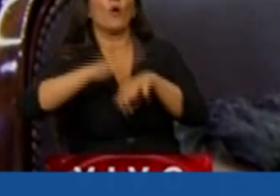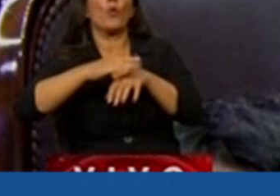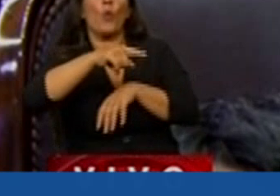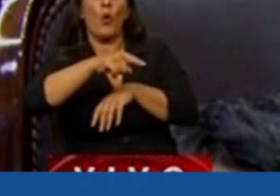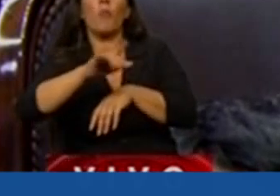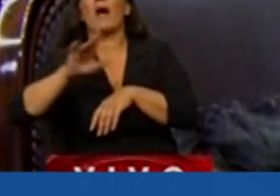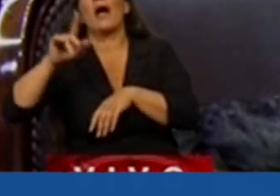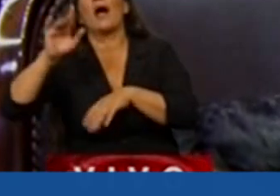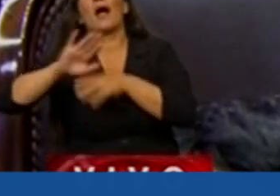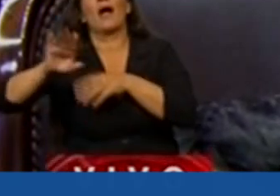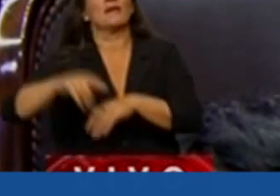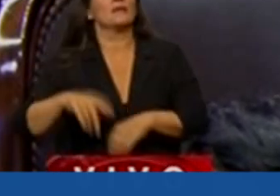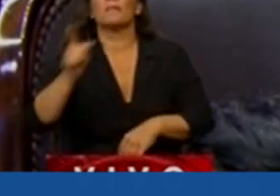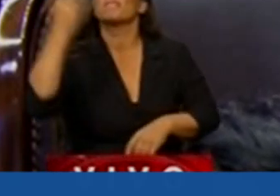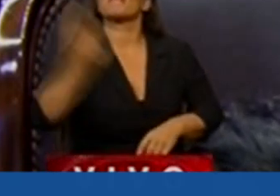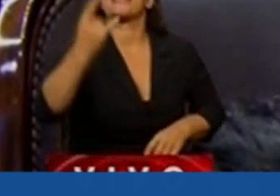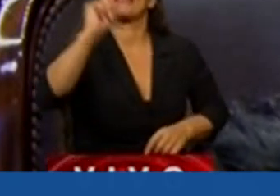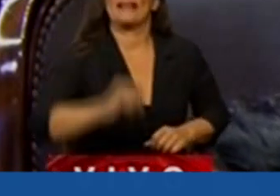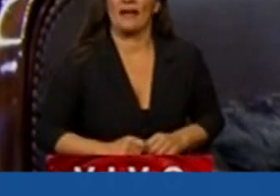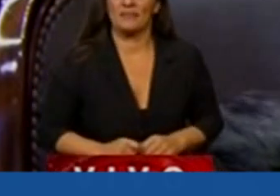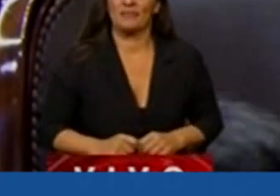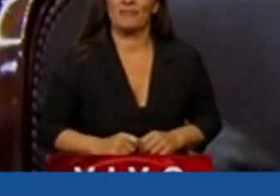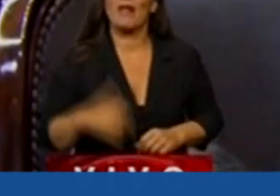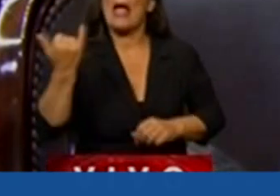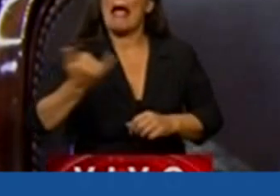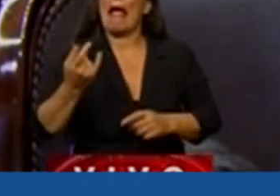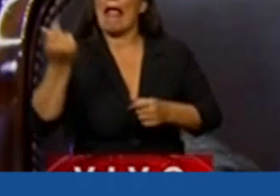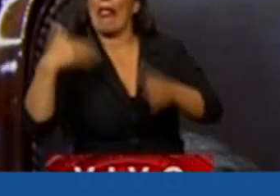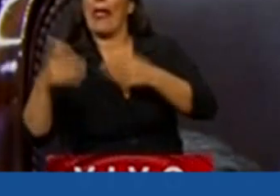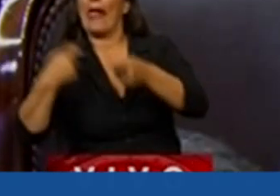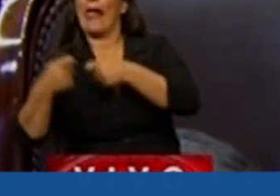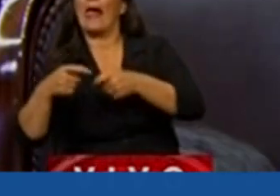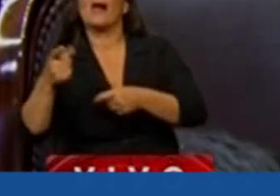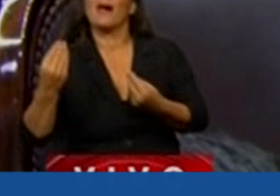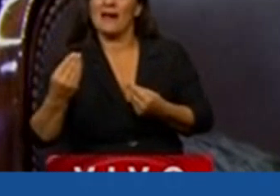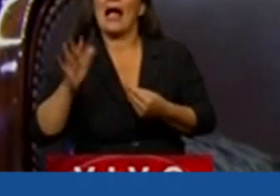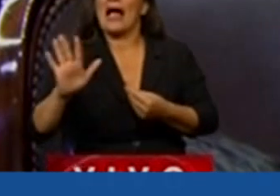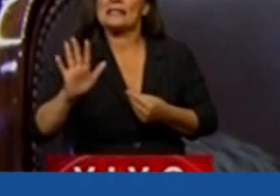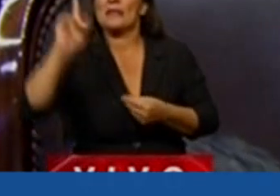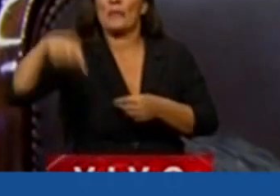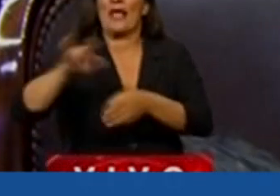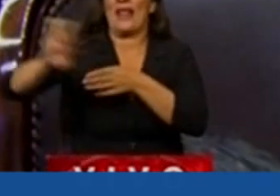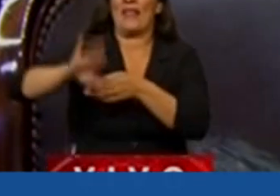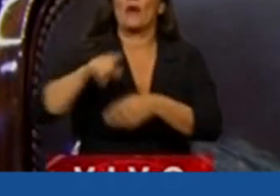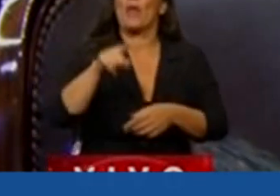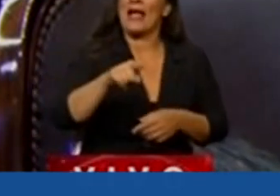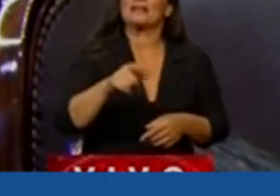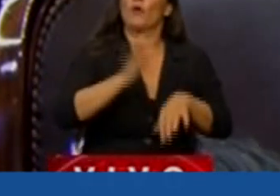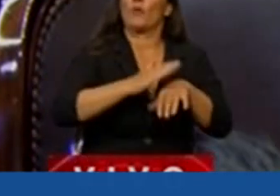hija de la timba financiera. Y esto es así porque fue Macri el que le armó los negocios al capital financiero